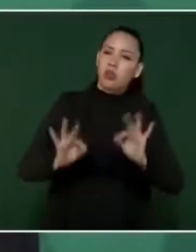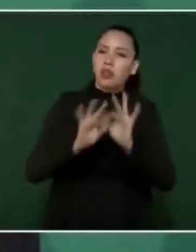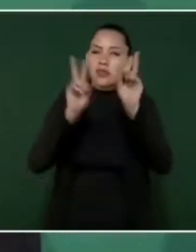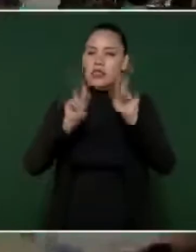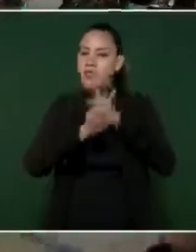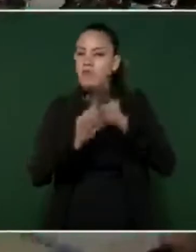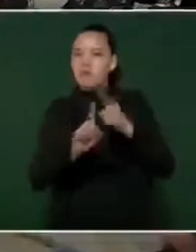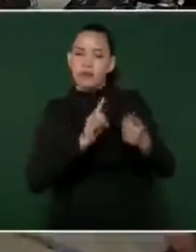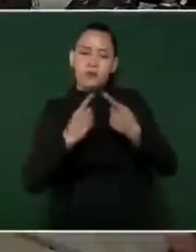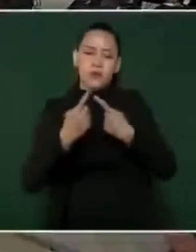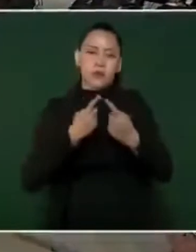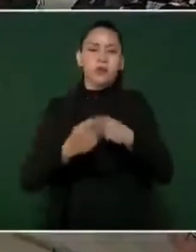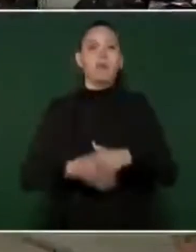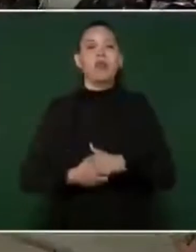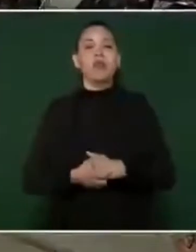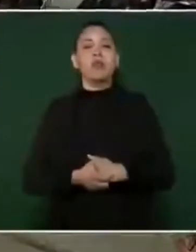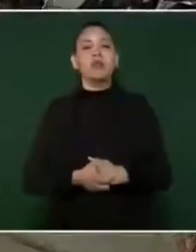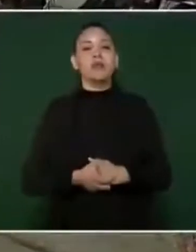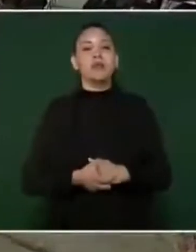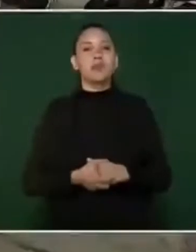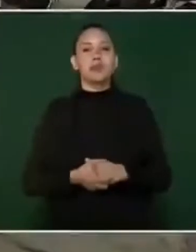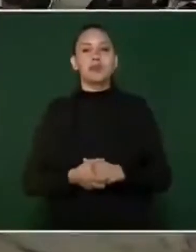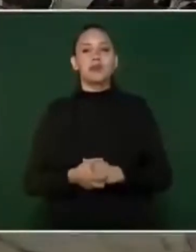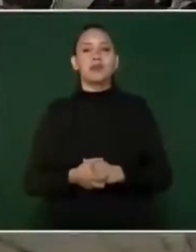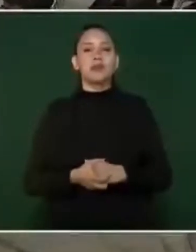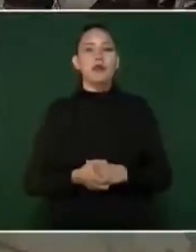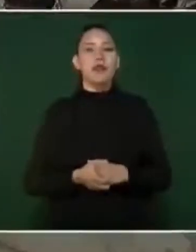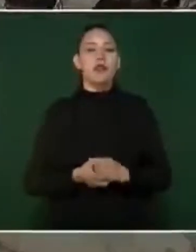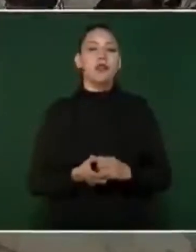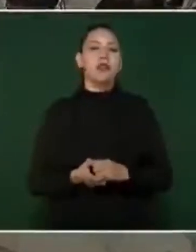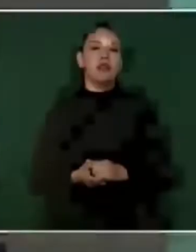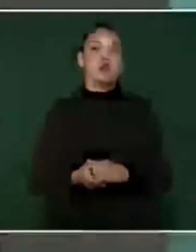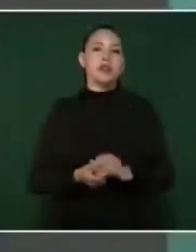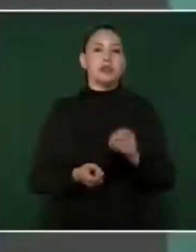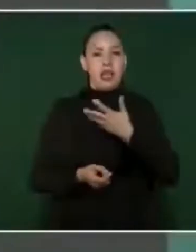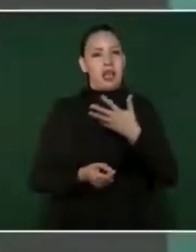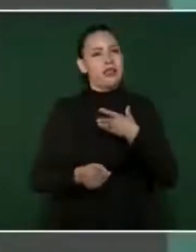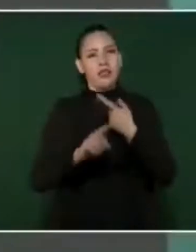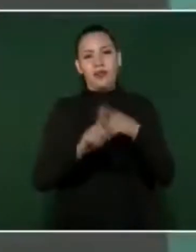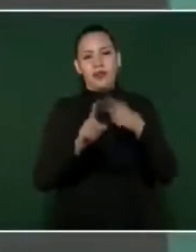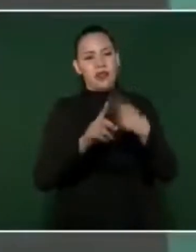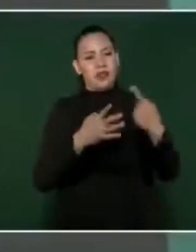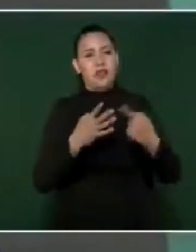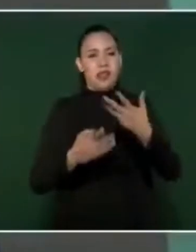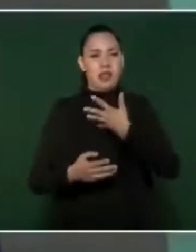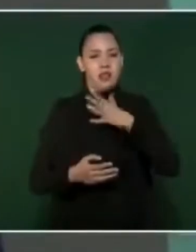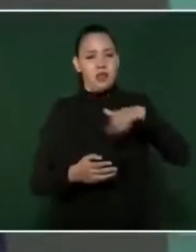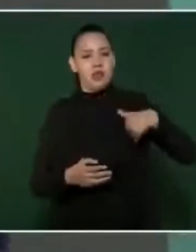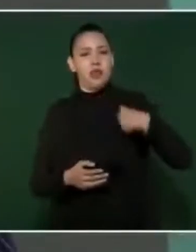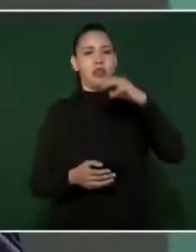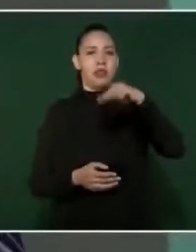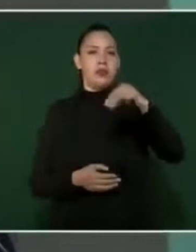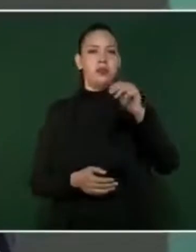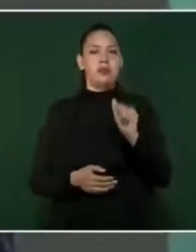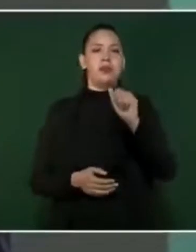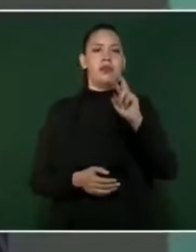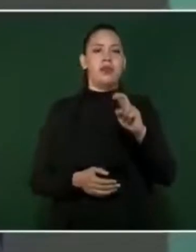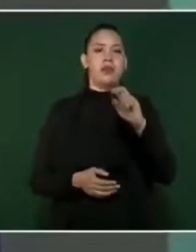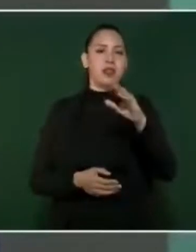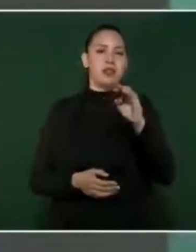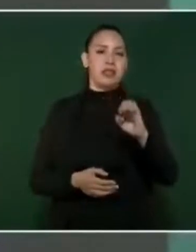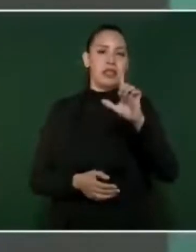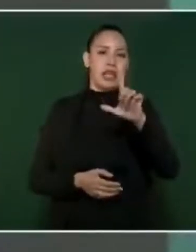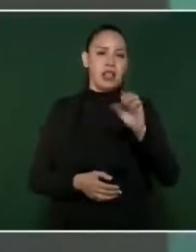tiene Marcelo Ebrard, que a propósito está aquí con nosotros, vamos a pedirle que